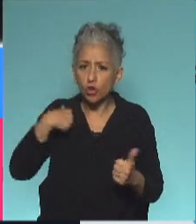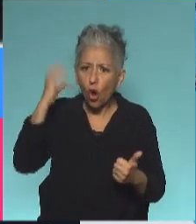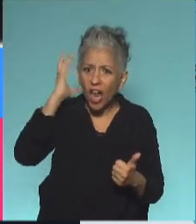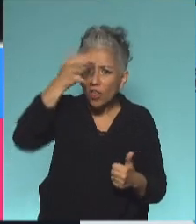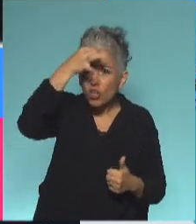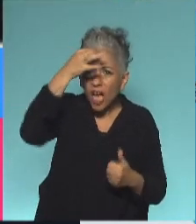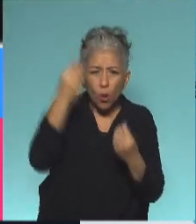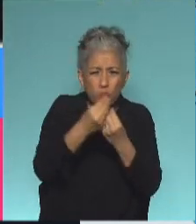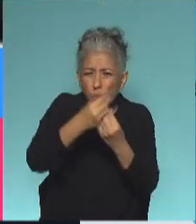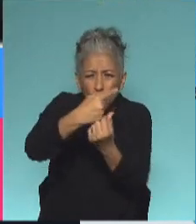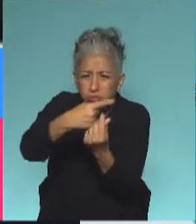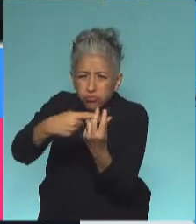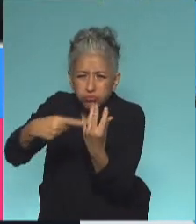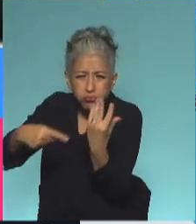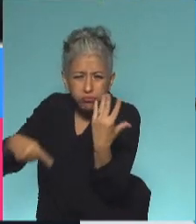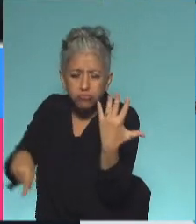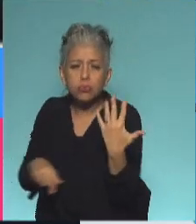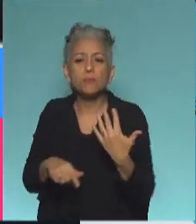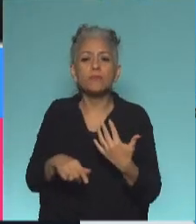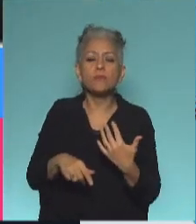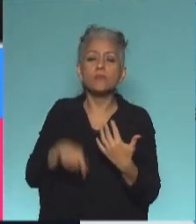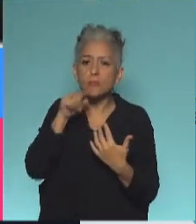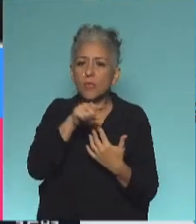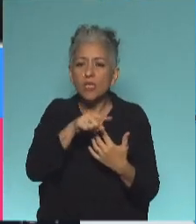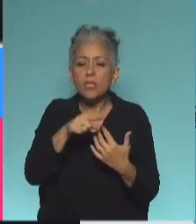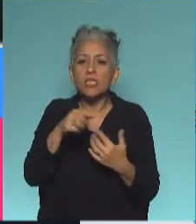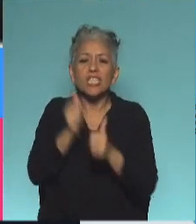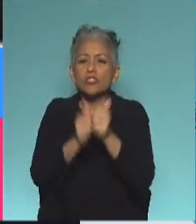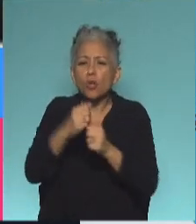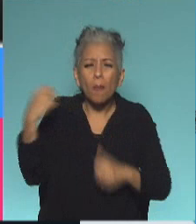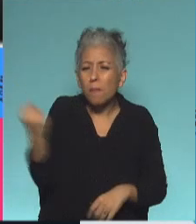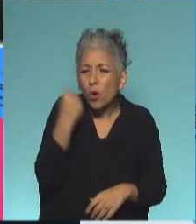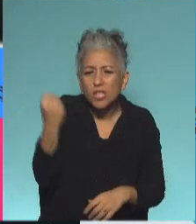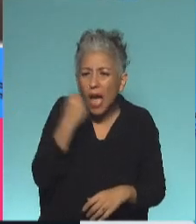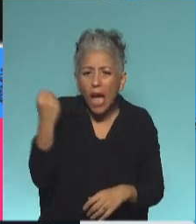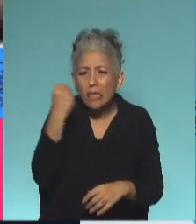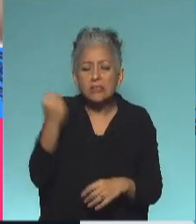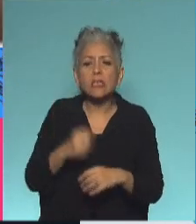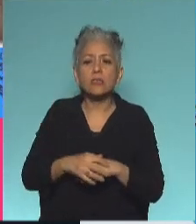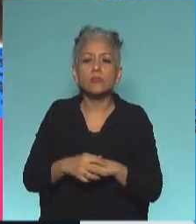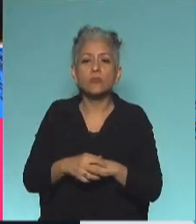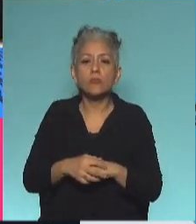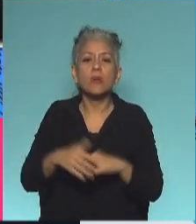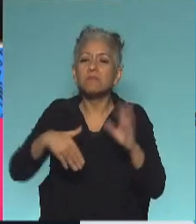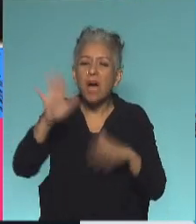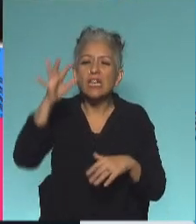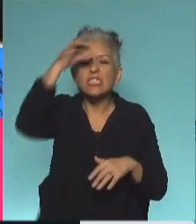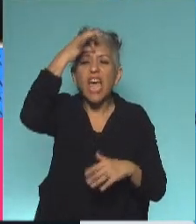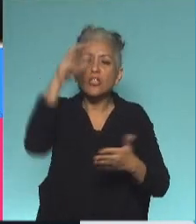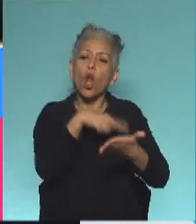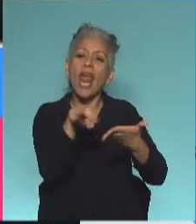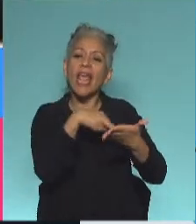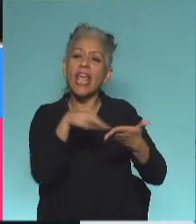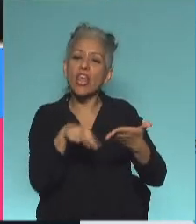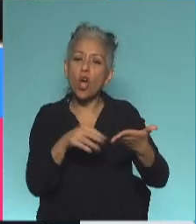ciclo que fue Las Dos Carátulas, y donde se hacían grandes títulos nacionales y universales, pero es más teatro leído, claro,